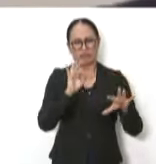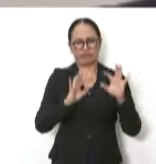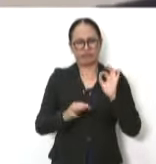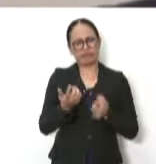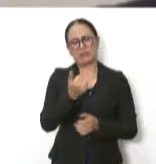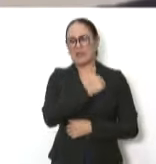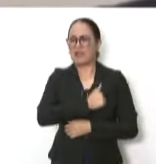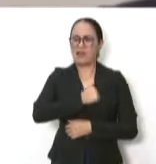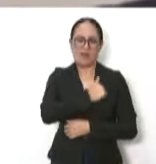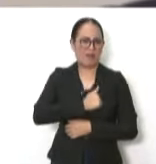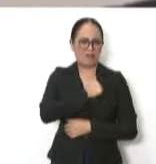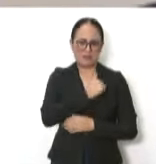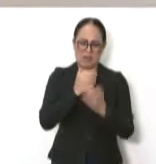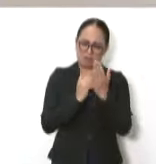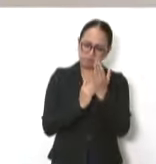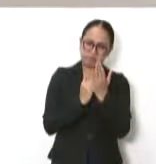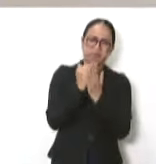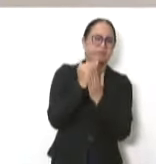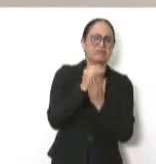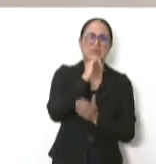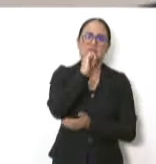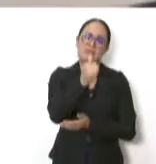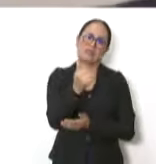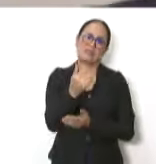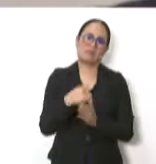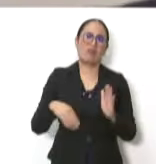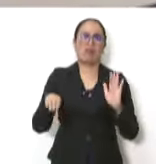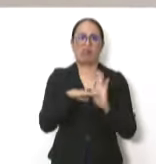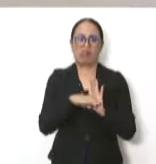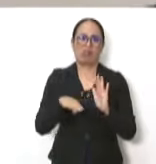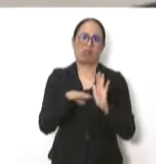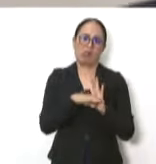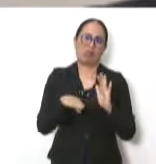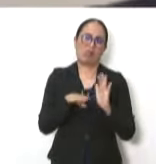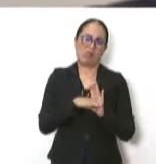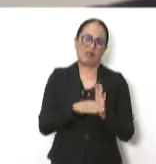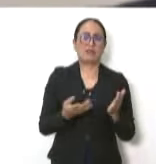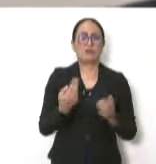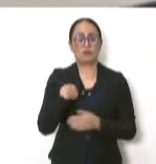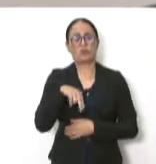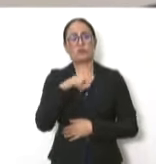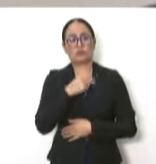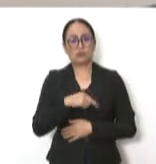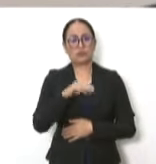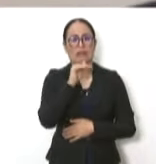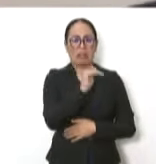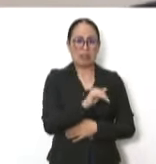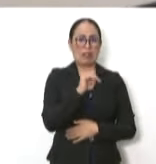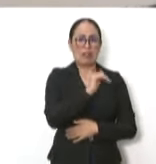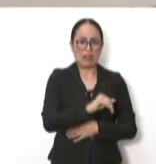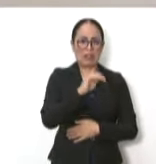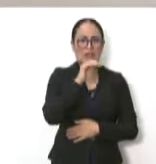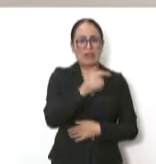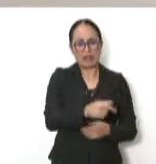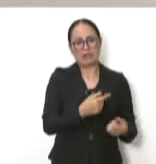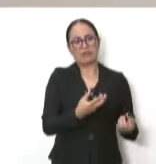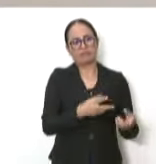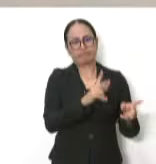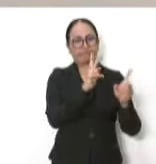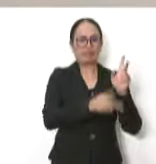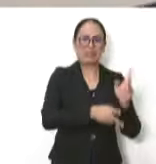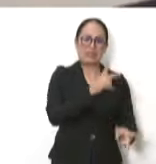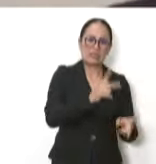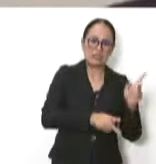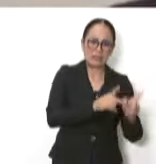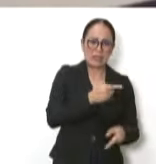no presentan avances, con lo cual, pues bueno, trataremos respetuosamente pues de coadyuvar con ellos para